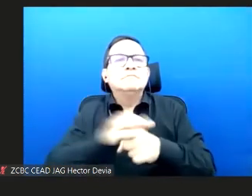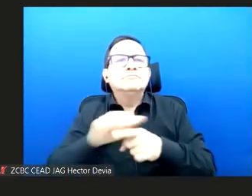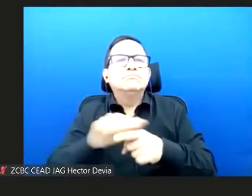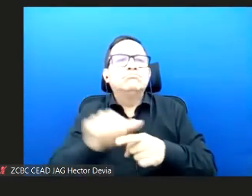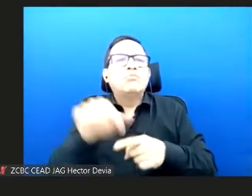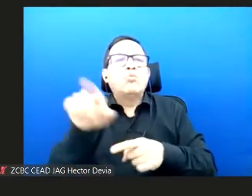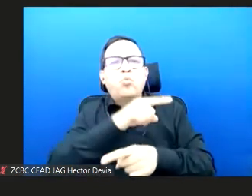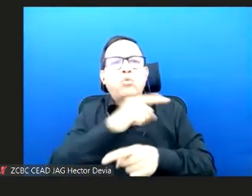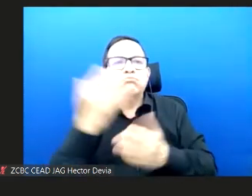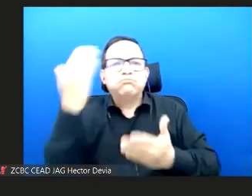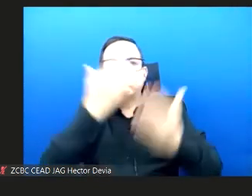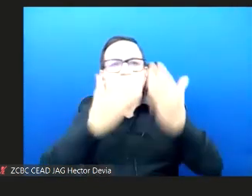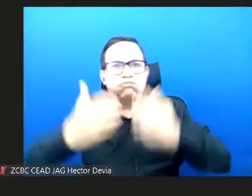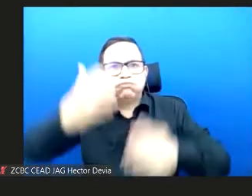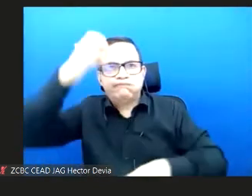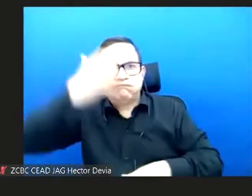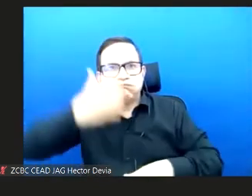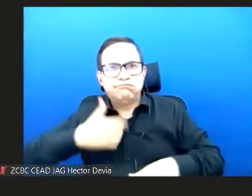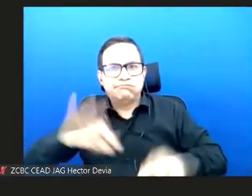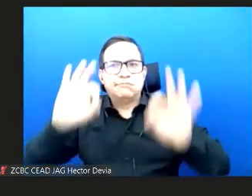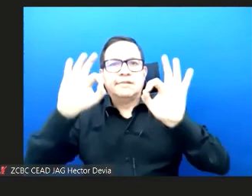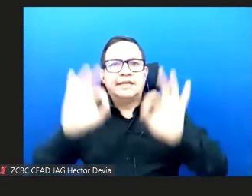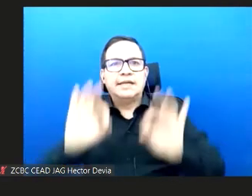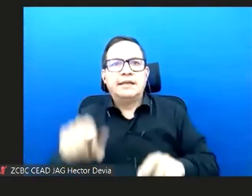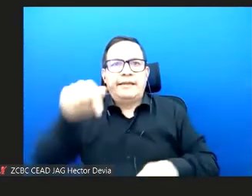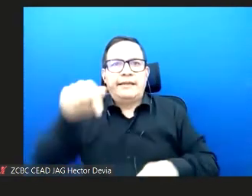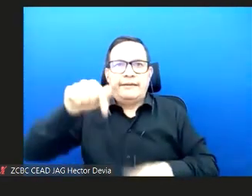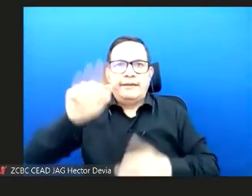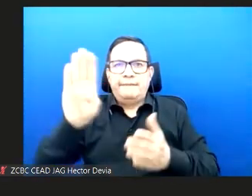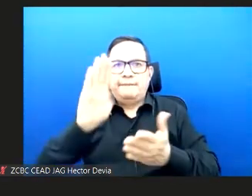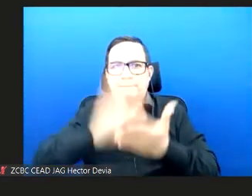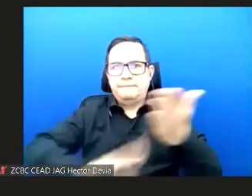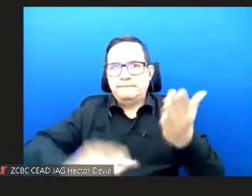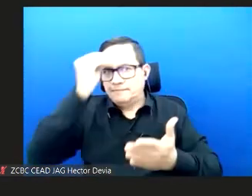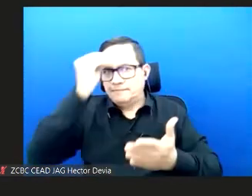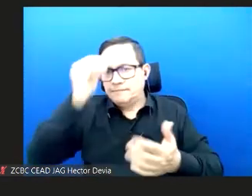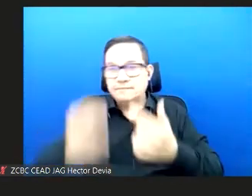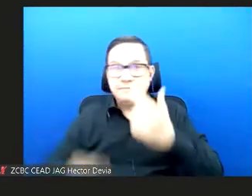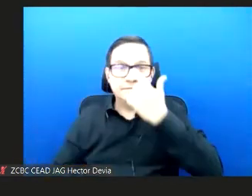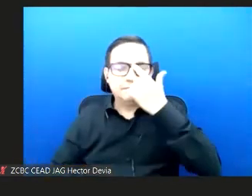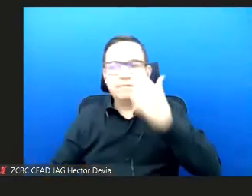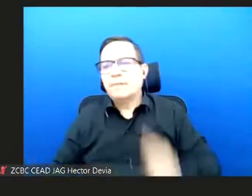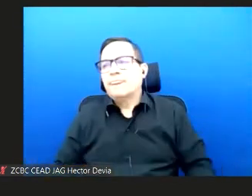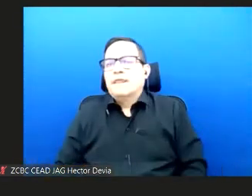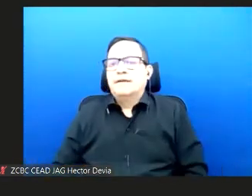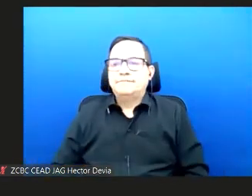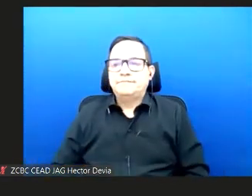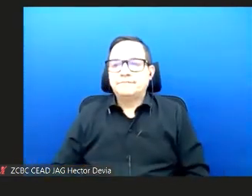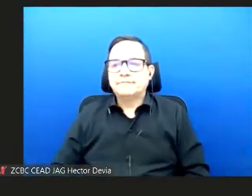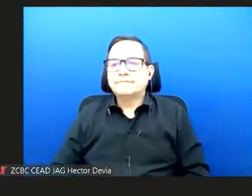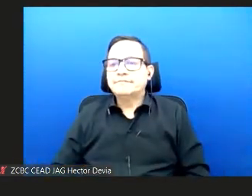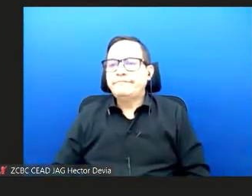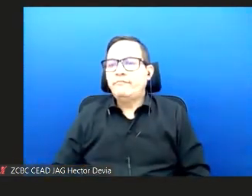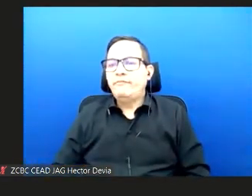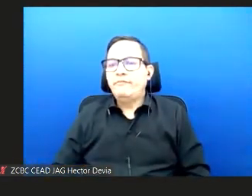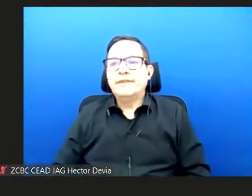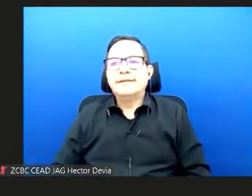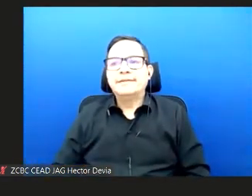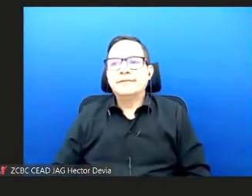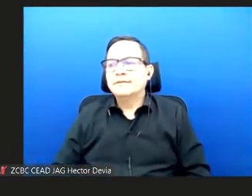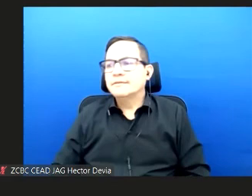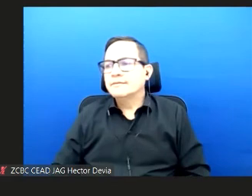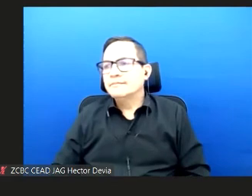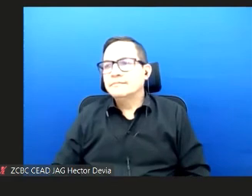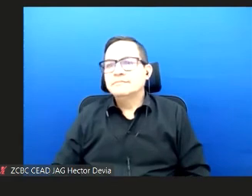fue con este B-Learning, ¿no? Pero déjenme mirar qué hora tengo yo.